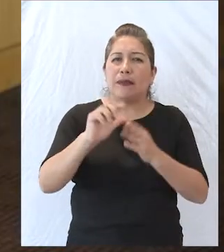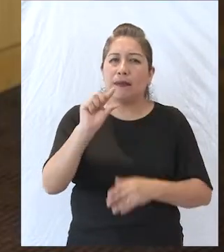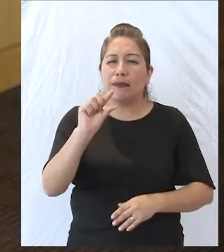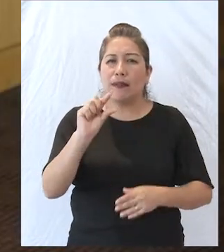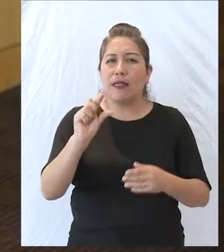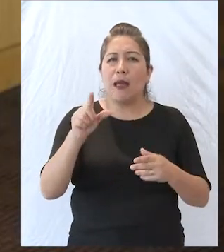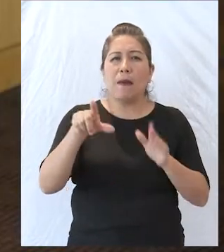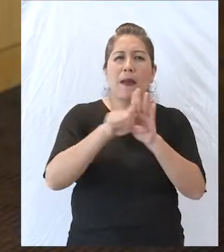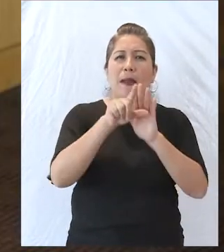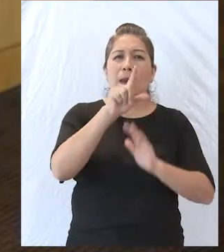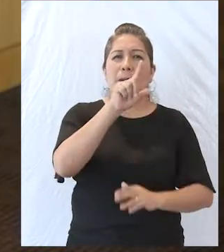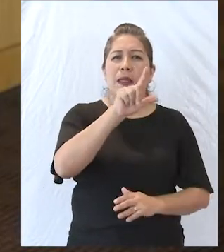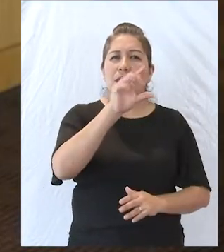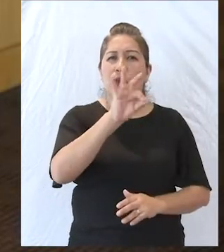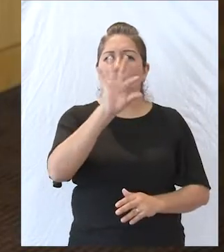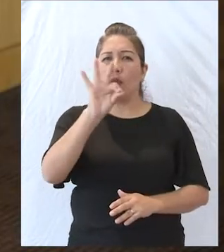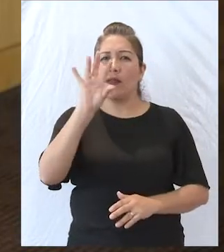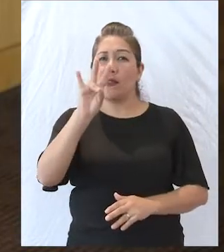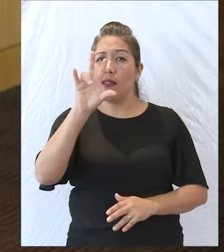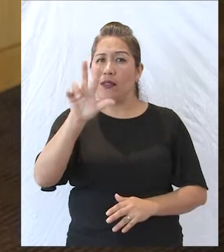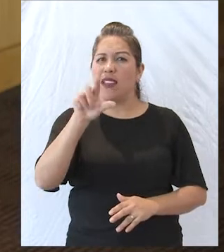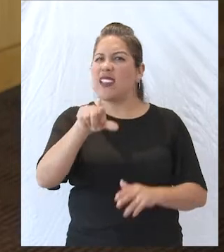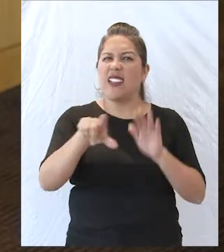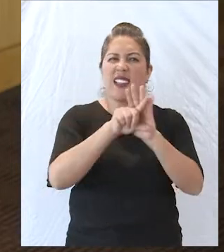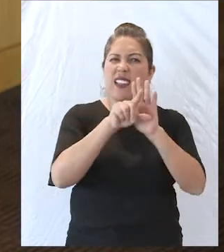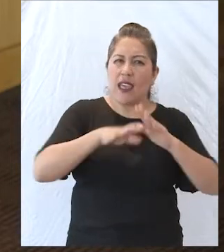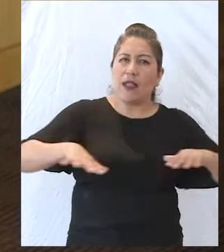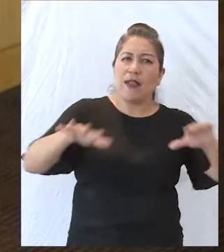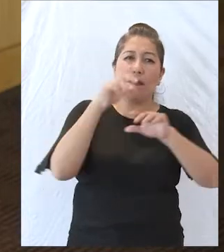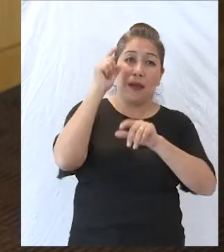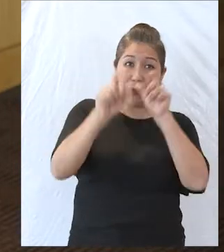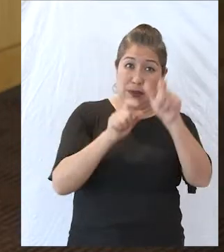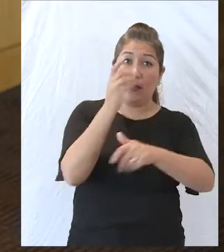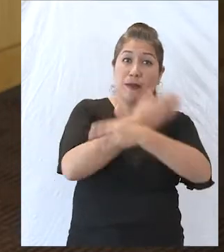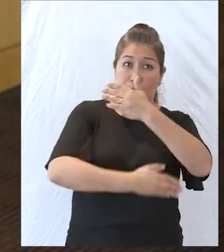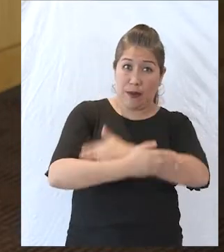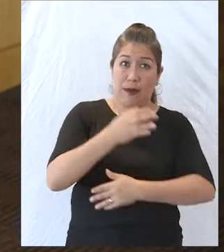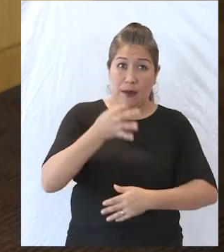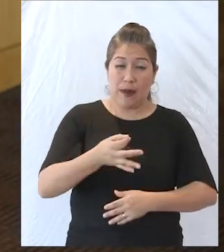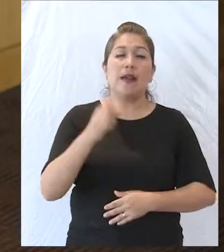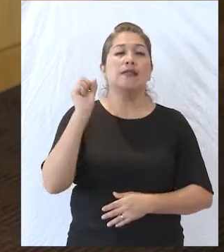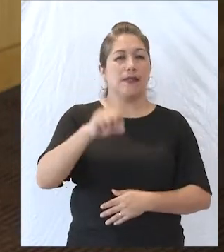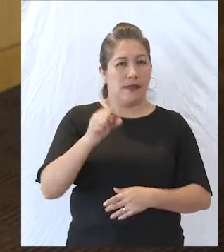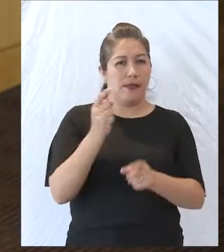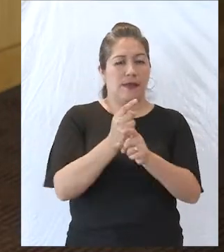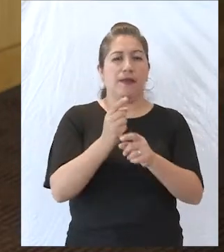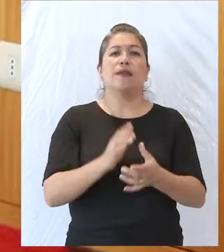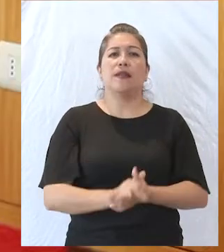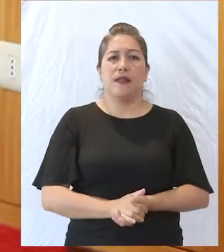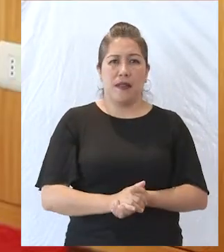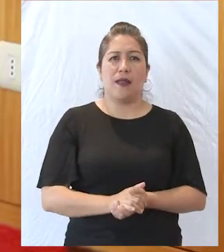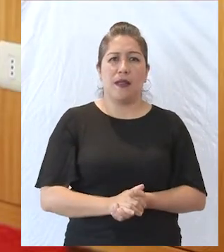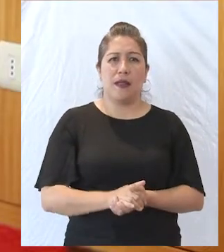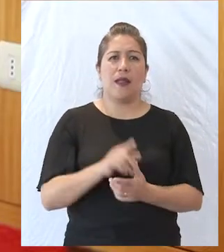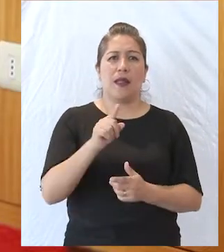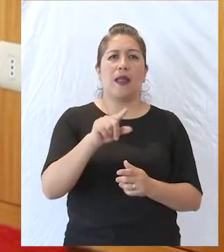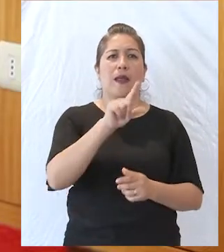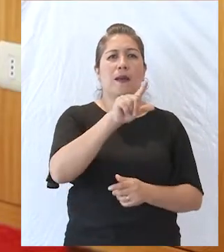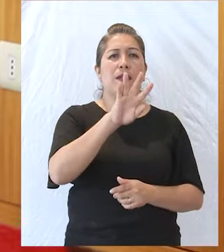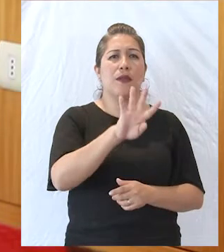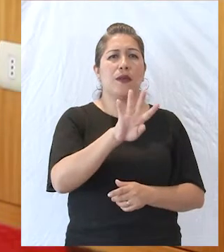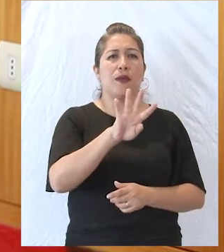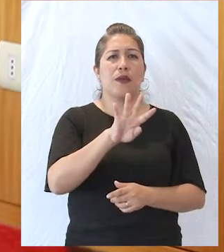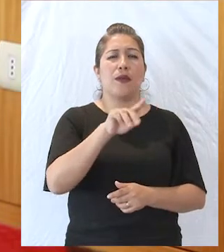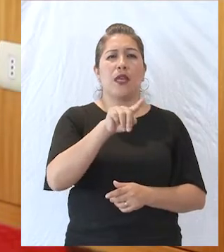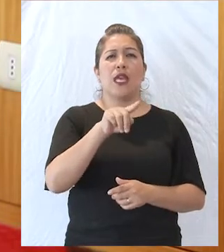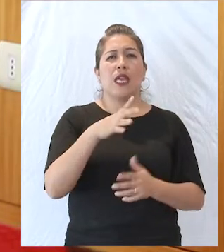Perdón, para que se pueda entender, la Ley 29973 es la Ley General de las Personas con Discapacidad. Así es. Okay. Que fue promulgada